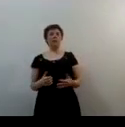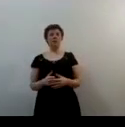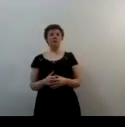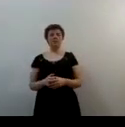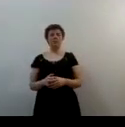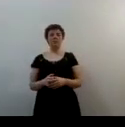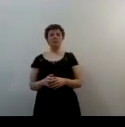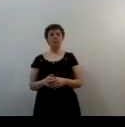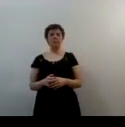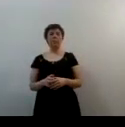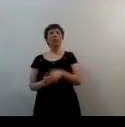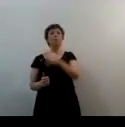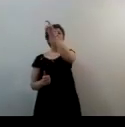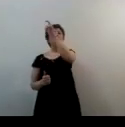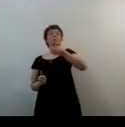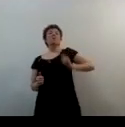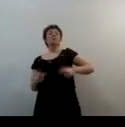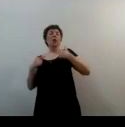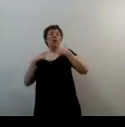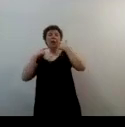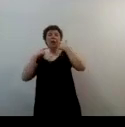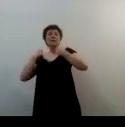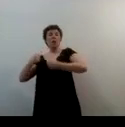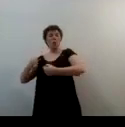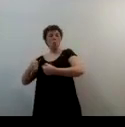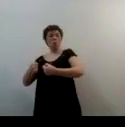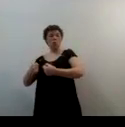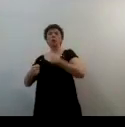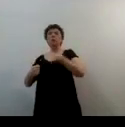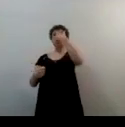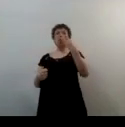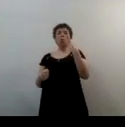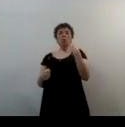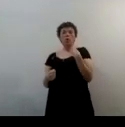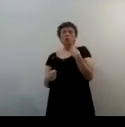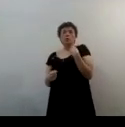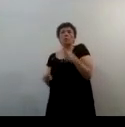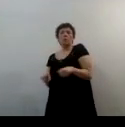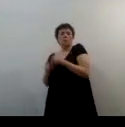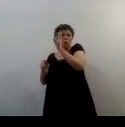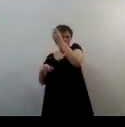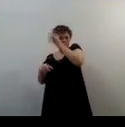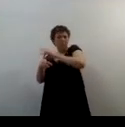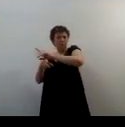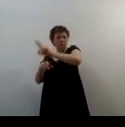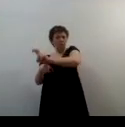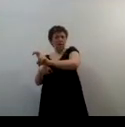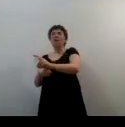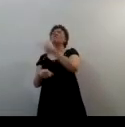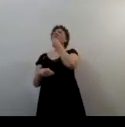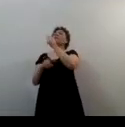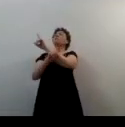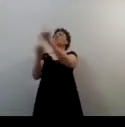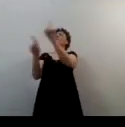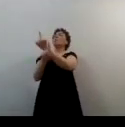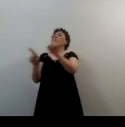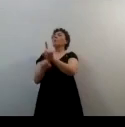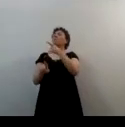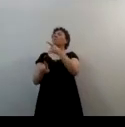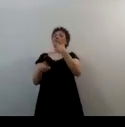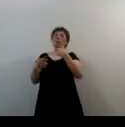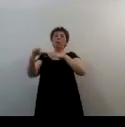Que un profesional sanitario, yo soy nutricionista, pero da igual un nutricionista que un médico, es muy fácil hacer prohibición, pero hay que ponerse un poco en la piel del otro y